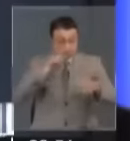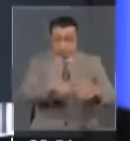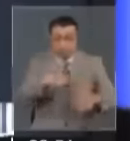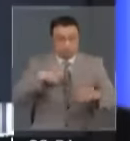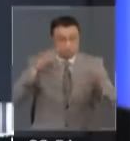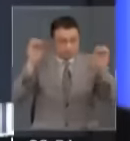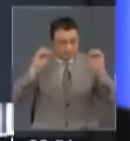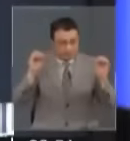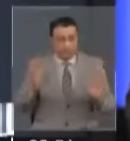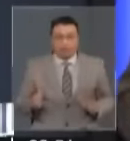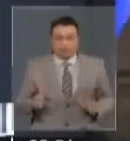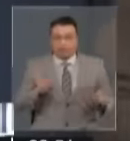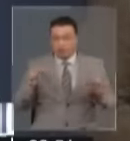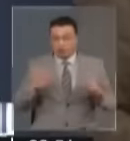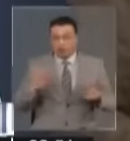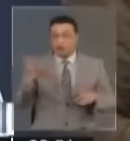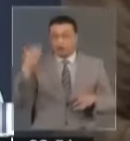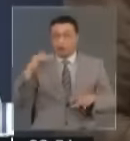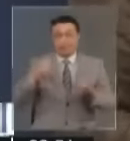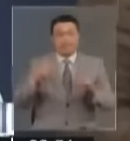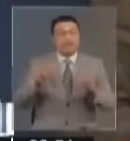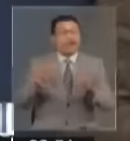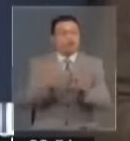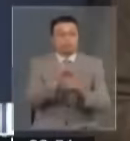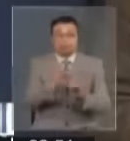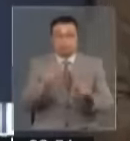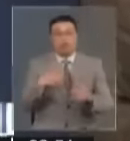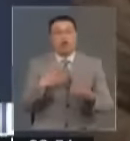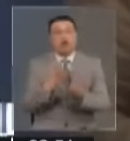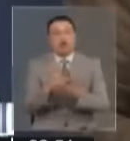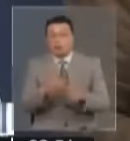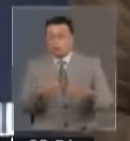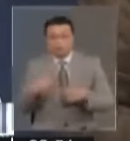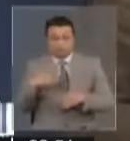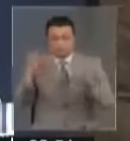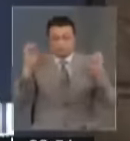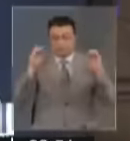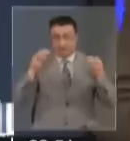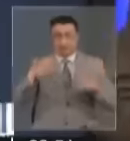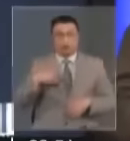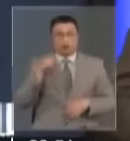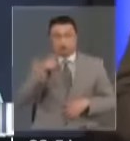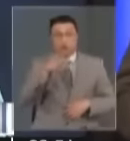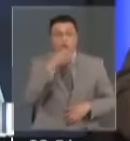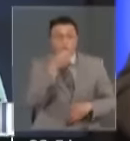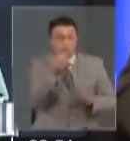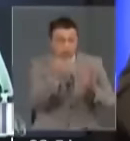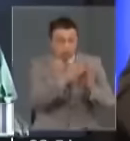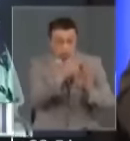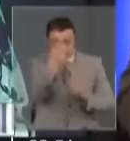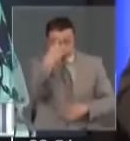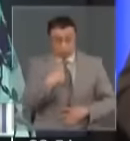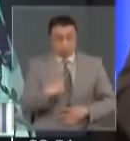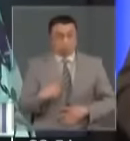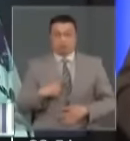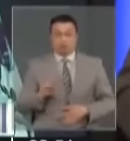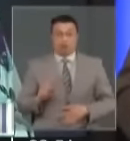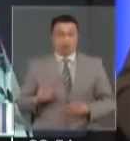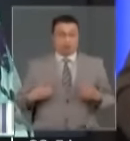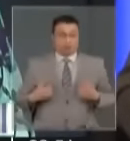cero pasado como operadora política. Por lo tanto, no cumplo para nada con la descripción que tú acabas de hacer